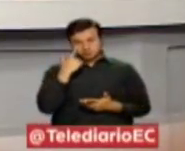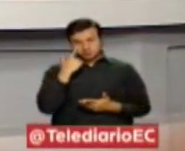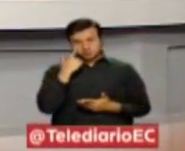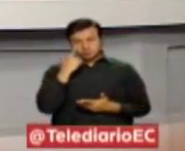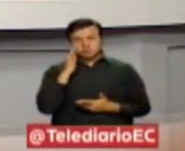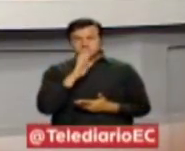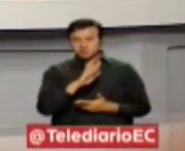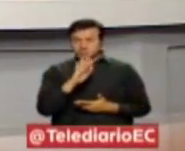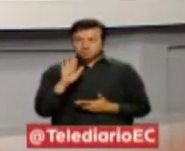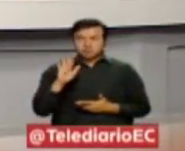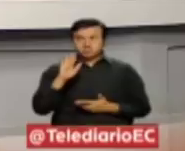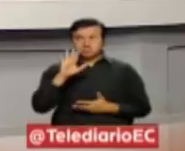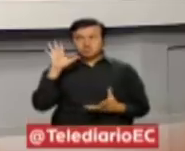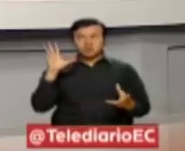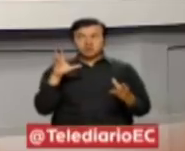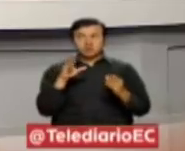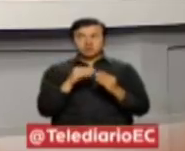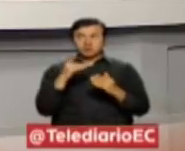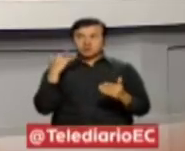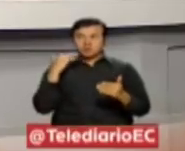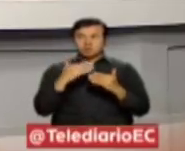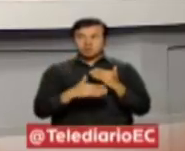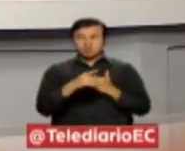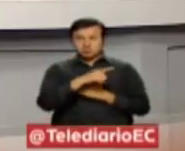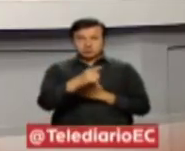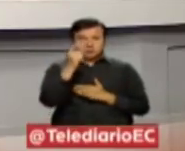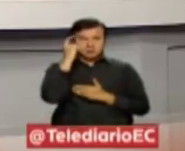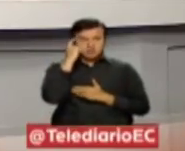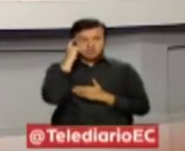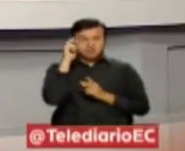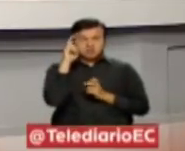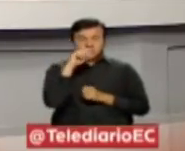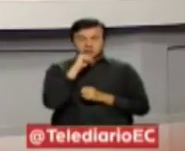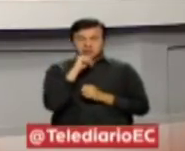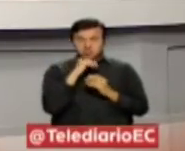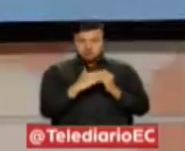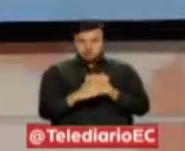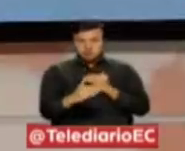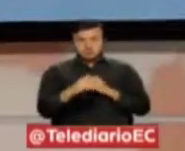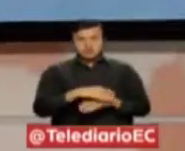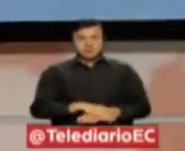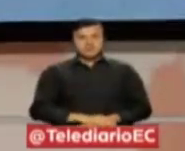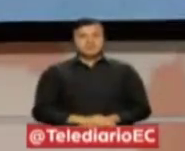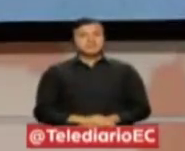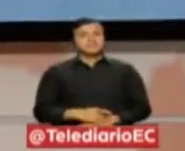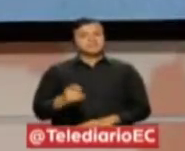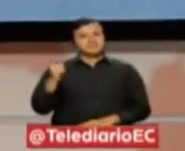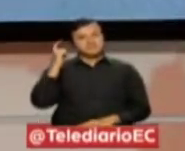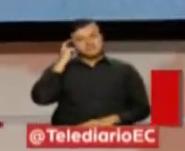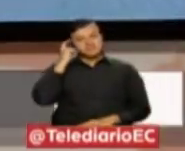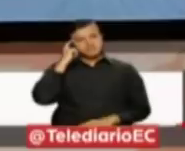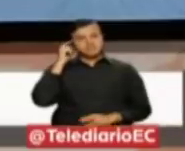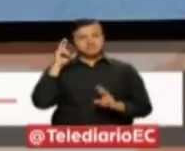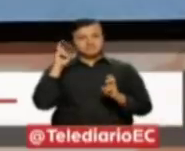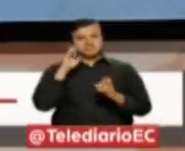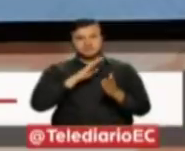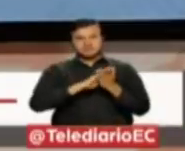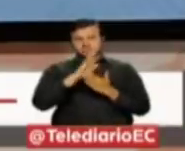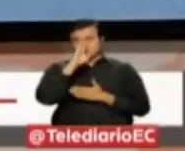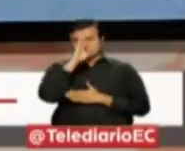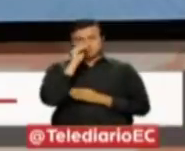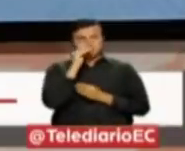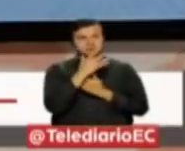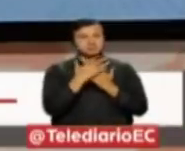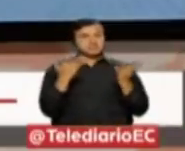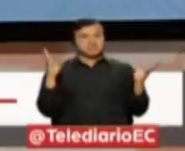estamos hablando respecto a estas influencias del pasado? ¿Cree usted que este es un tema pendiente también? Me parece que es un tema que debe transparentarse, como